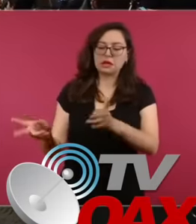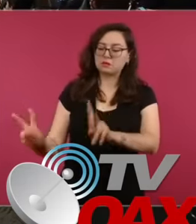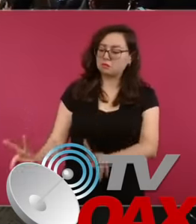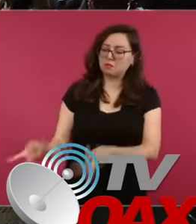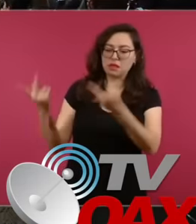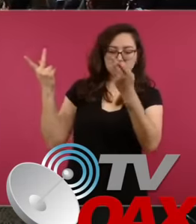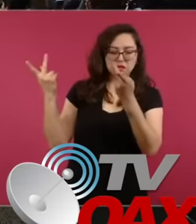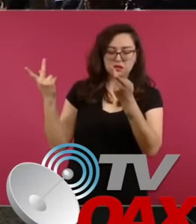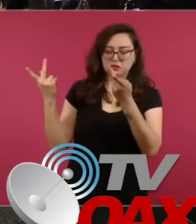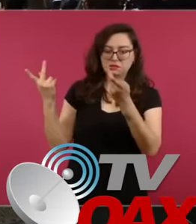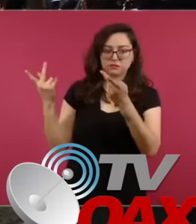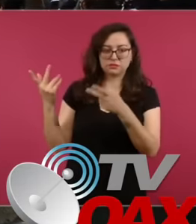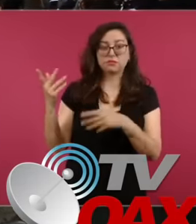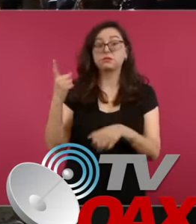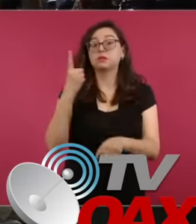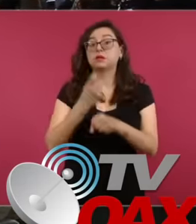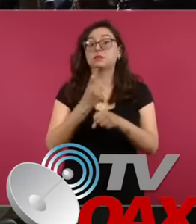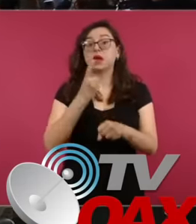el que